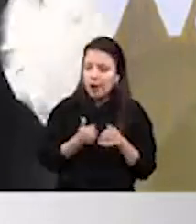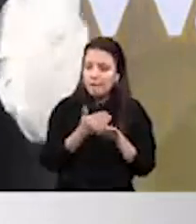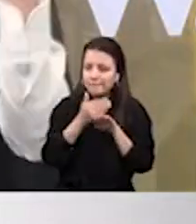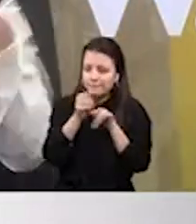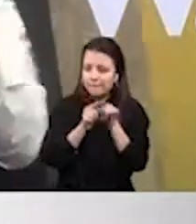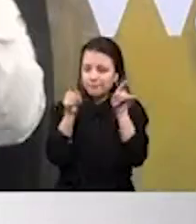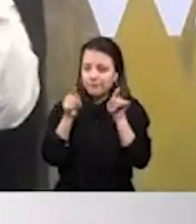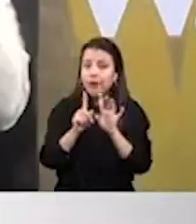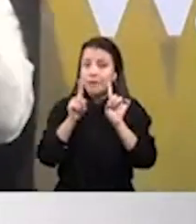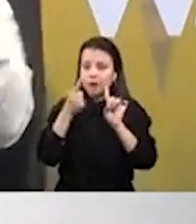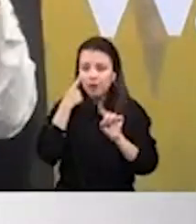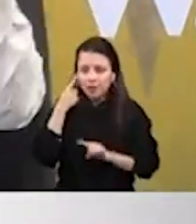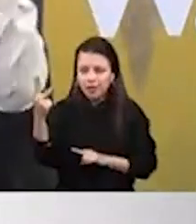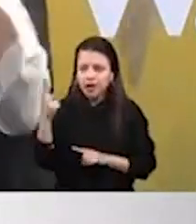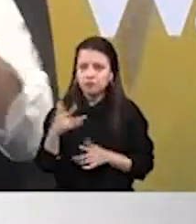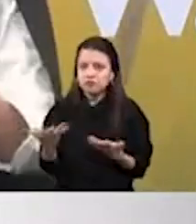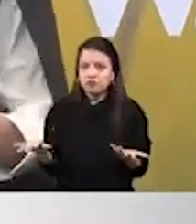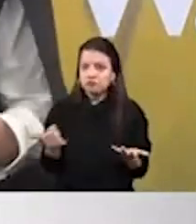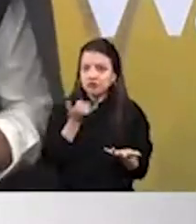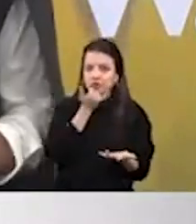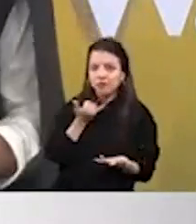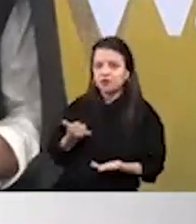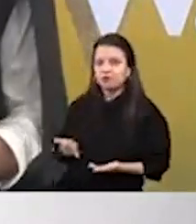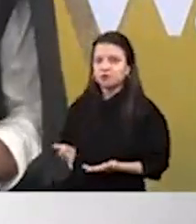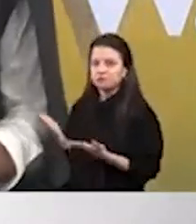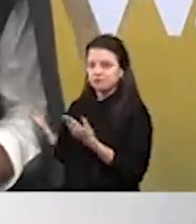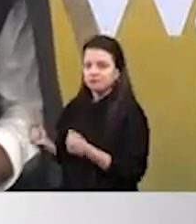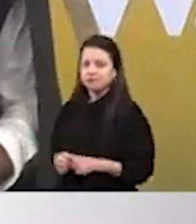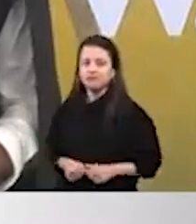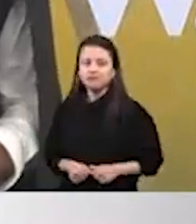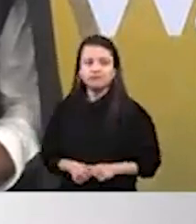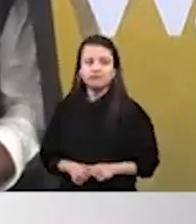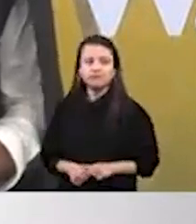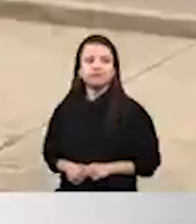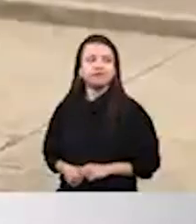pero rápidamente vamos con Jenny a ver qué fue lo que encontró en este hospital.